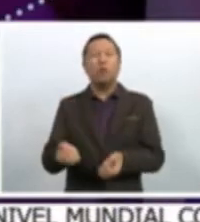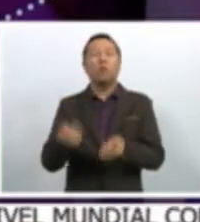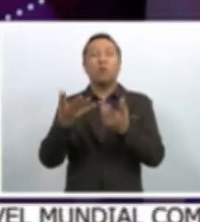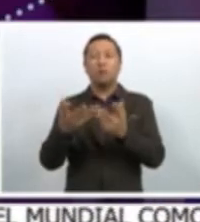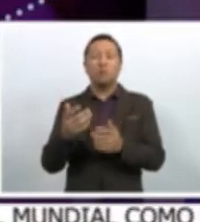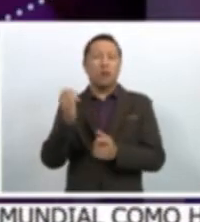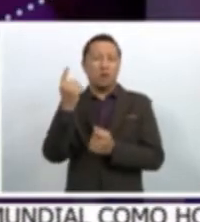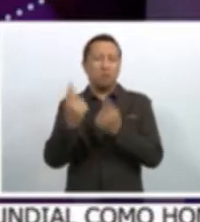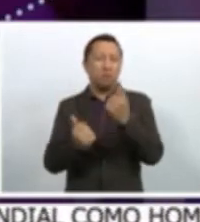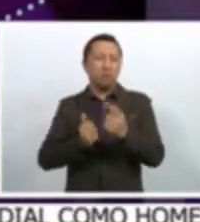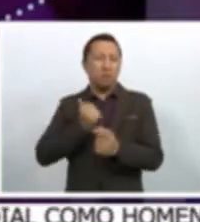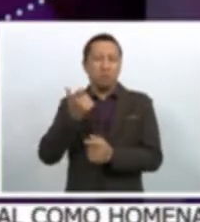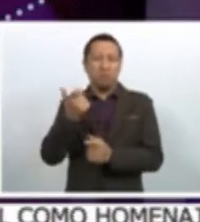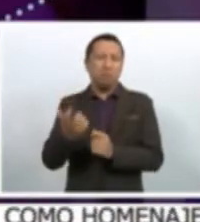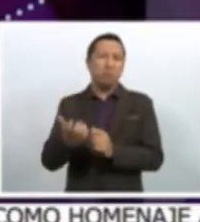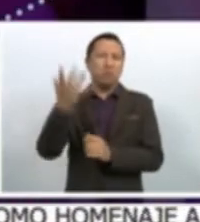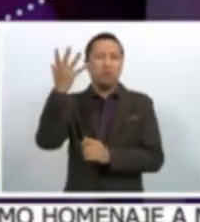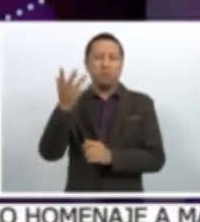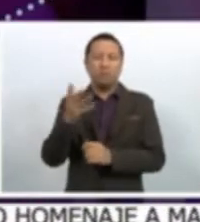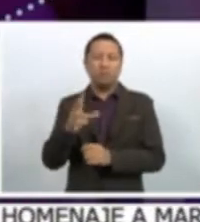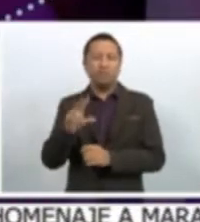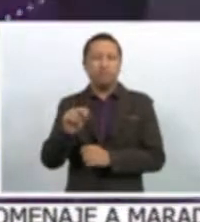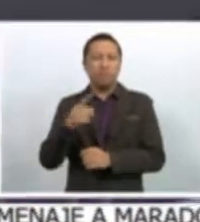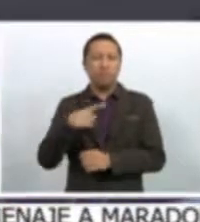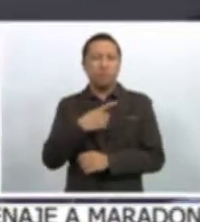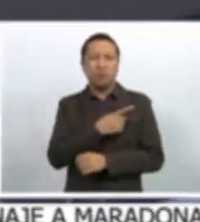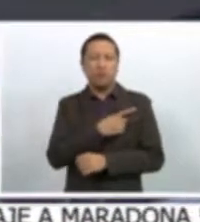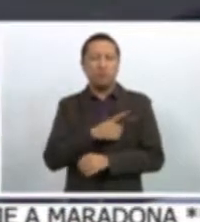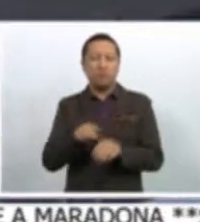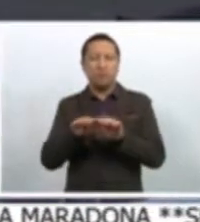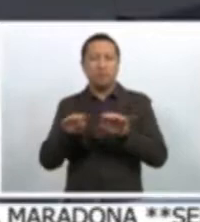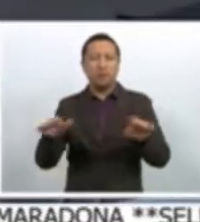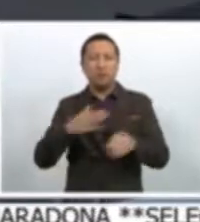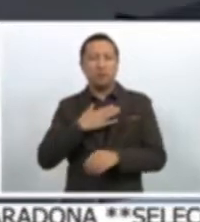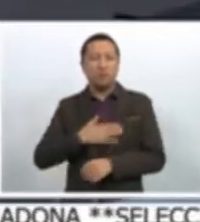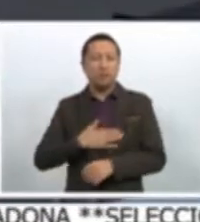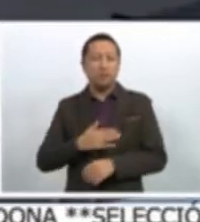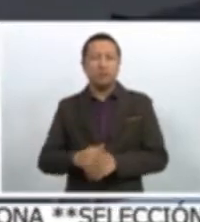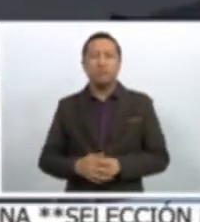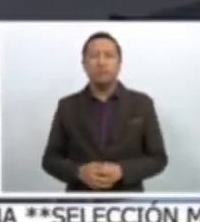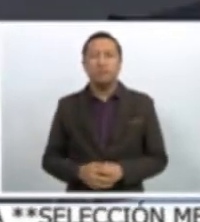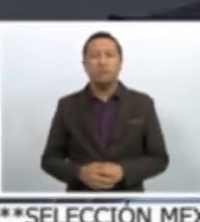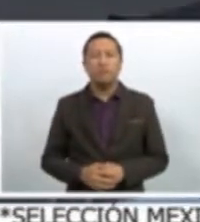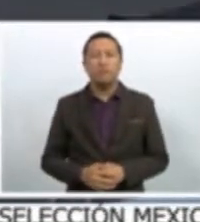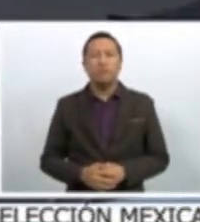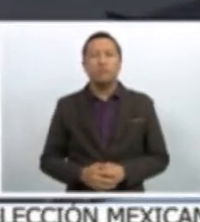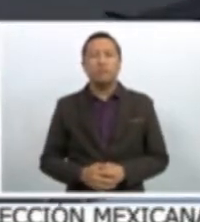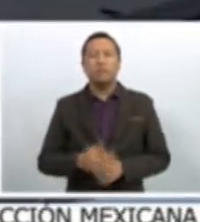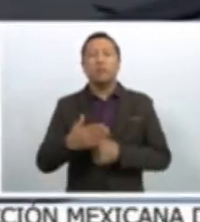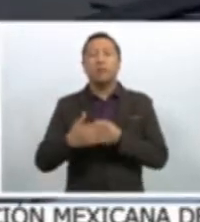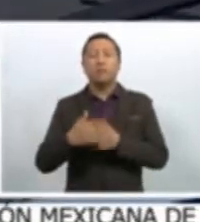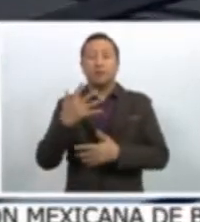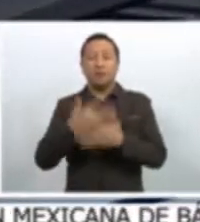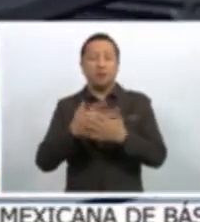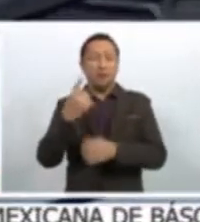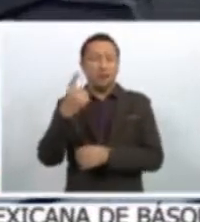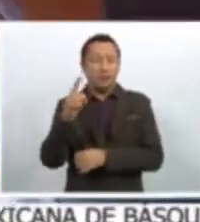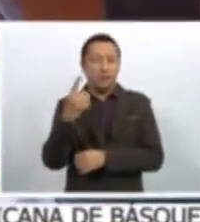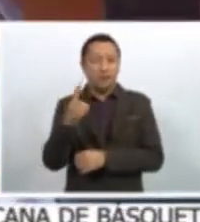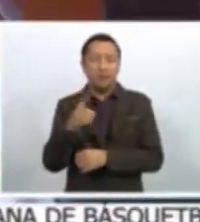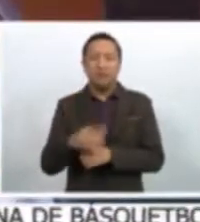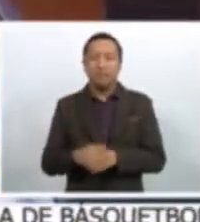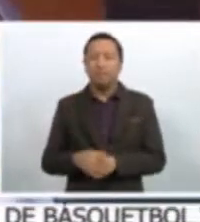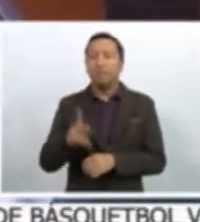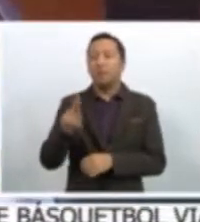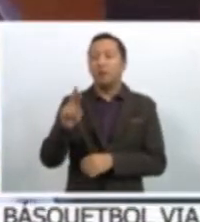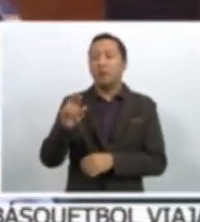Entre otros, Saraí Reyes nos informa. A partir del 15 de diciembre, la Procuraduría Federal del Consumidor prevé realizar